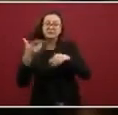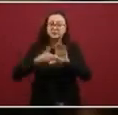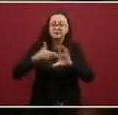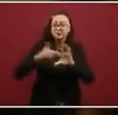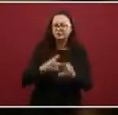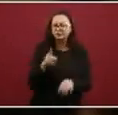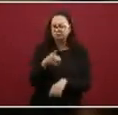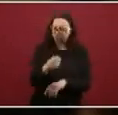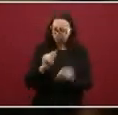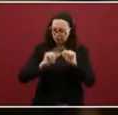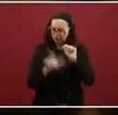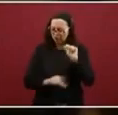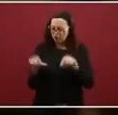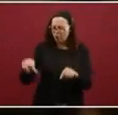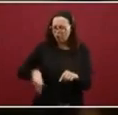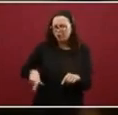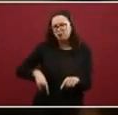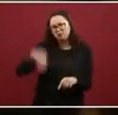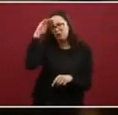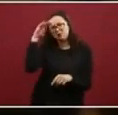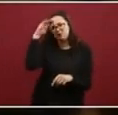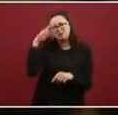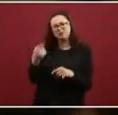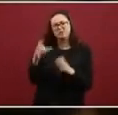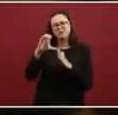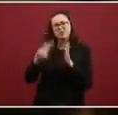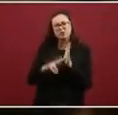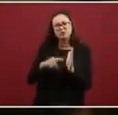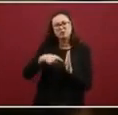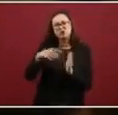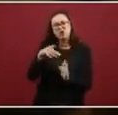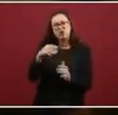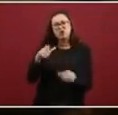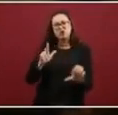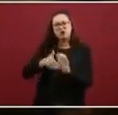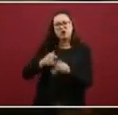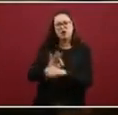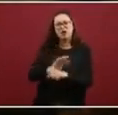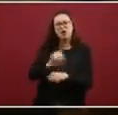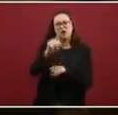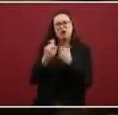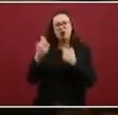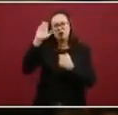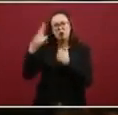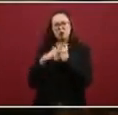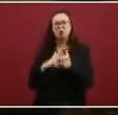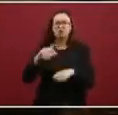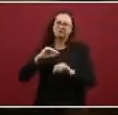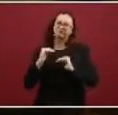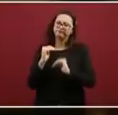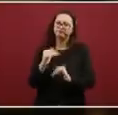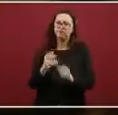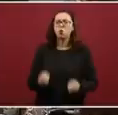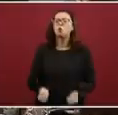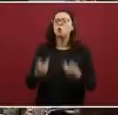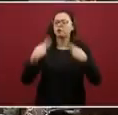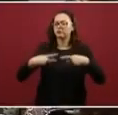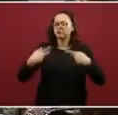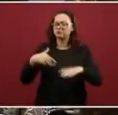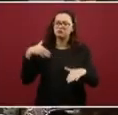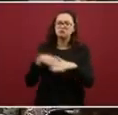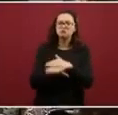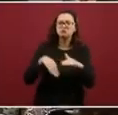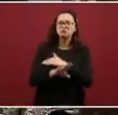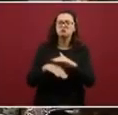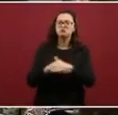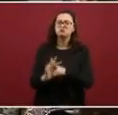en establecer un mecanismo como la Convención del Estatuto de Refugiados que sucede en la Unión Europea para establecer un límite máximo de cuántas personas